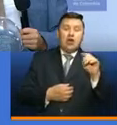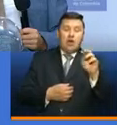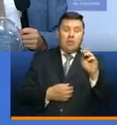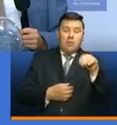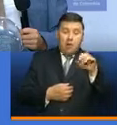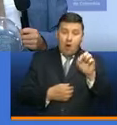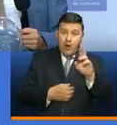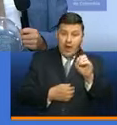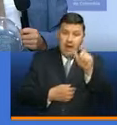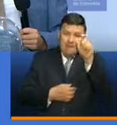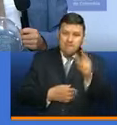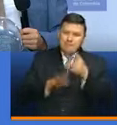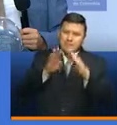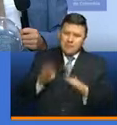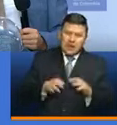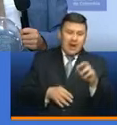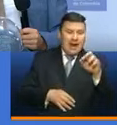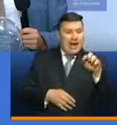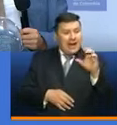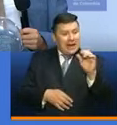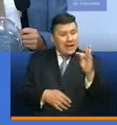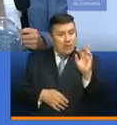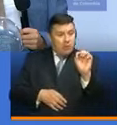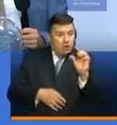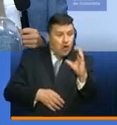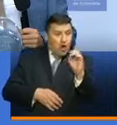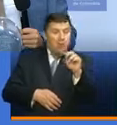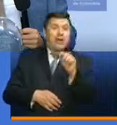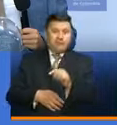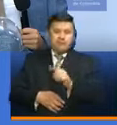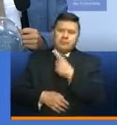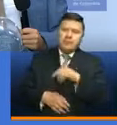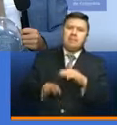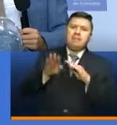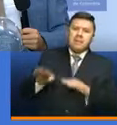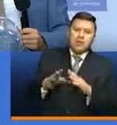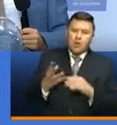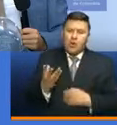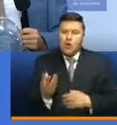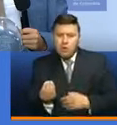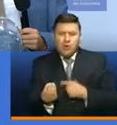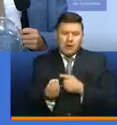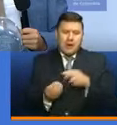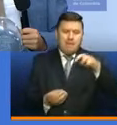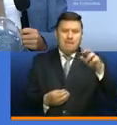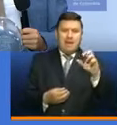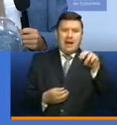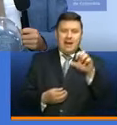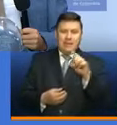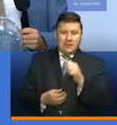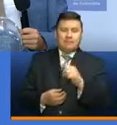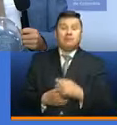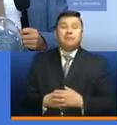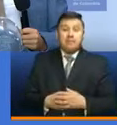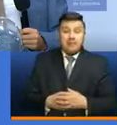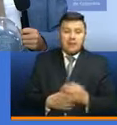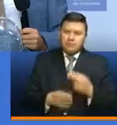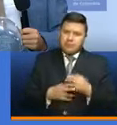grupo Re.co, Felipe Perico, y el representante del grupo Pali,